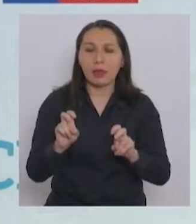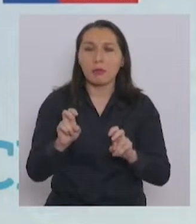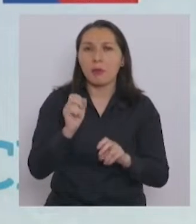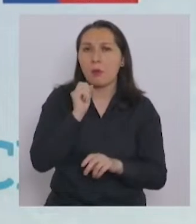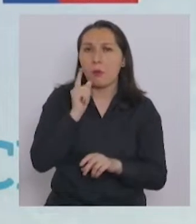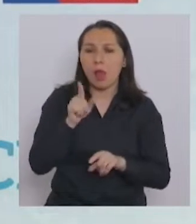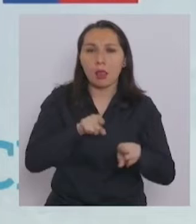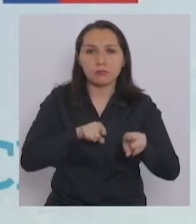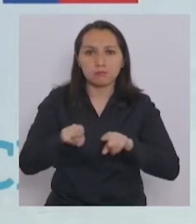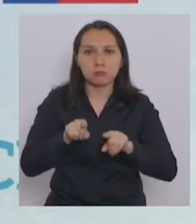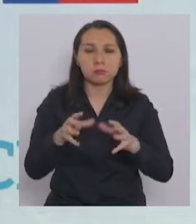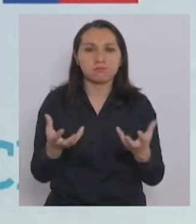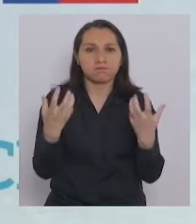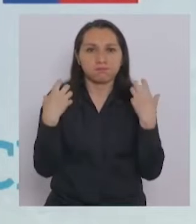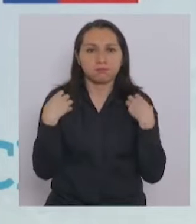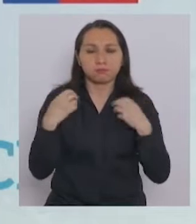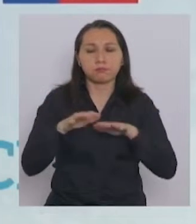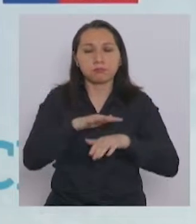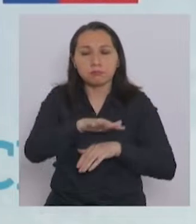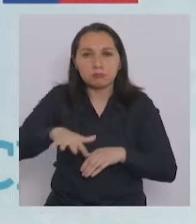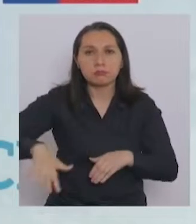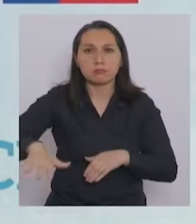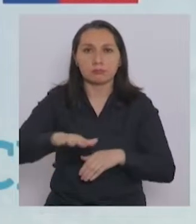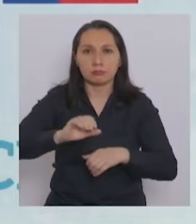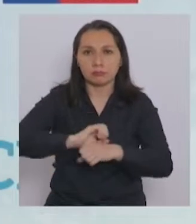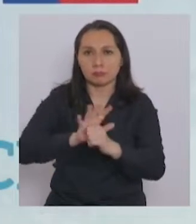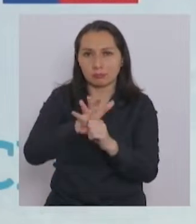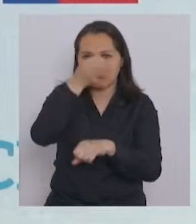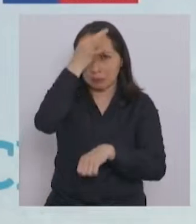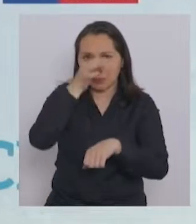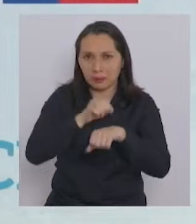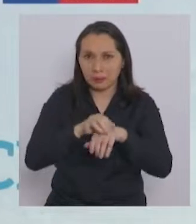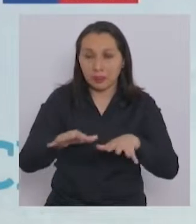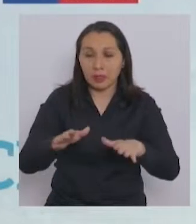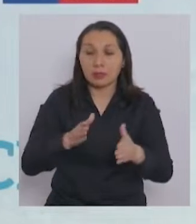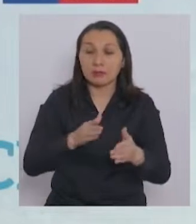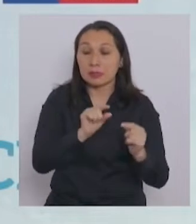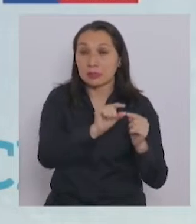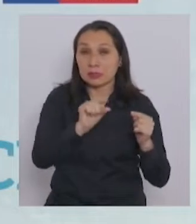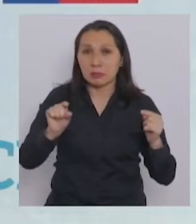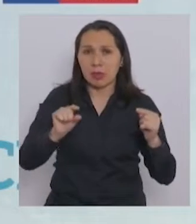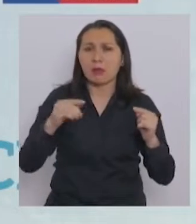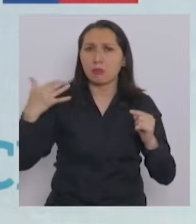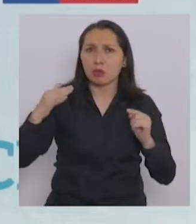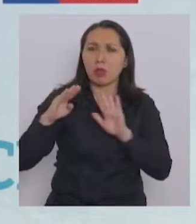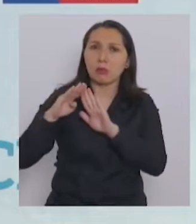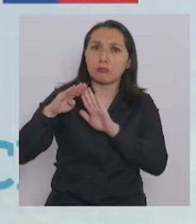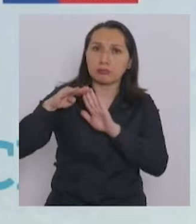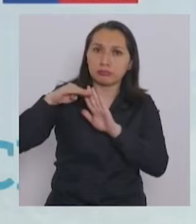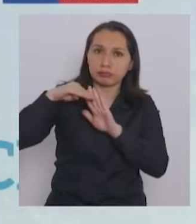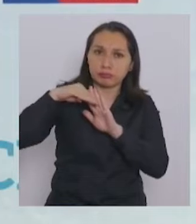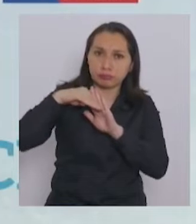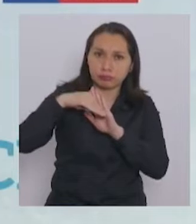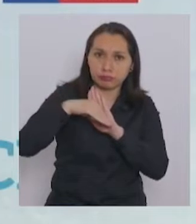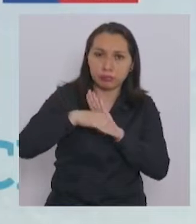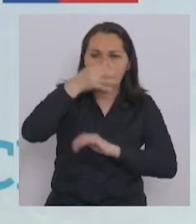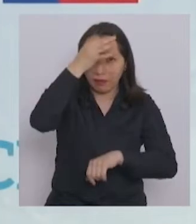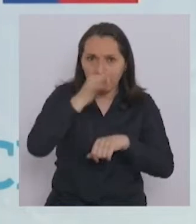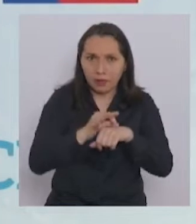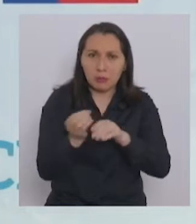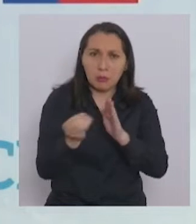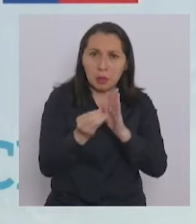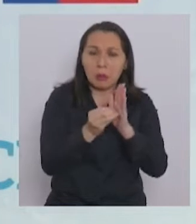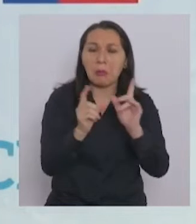con la gestión de la pandemia. Una semana que partimos con un franco descenso en la cantidad de casos nuevos,